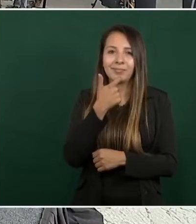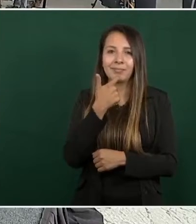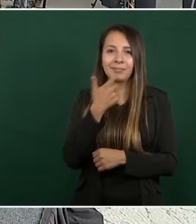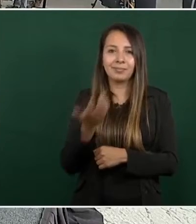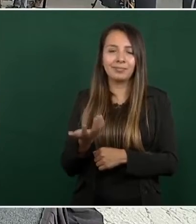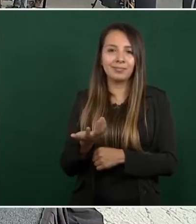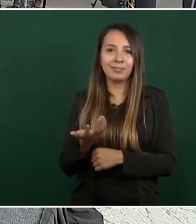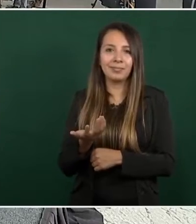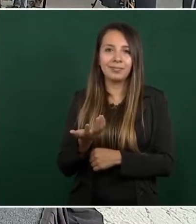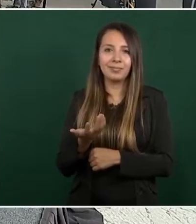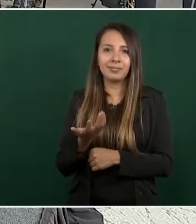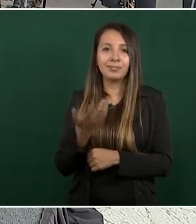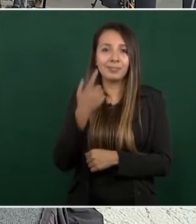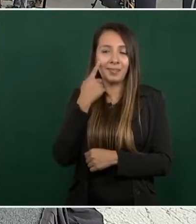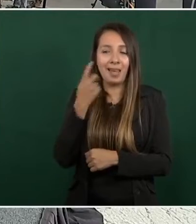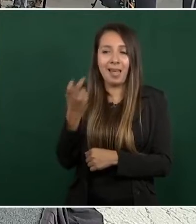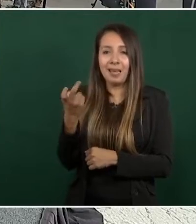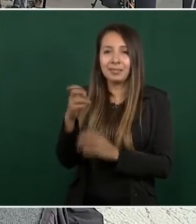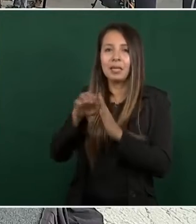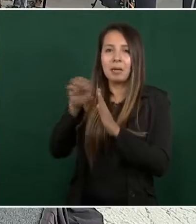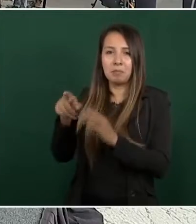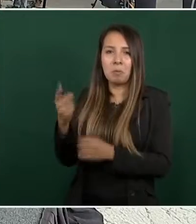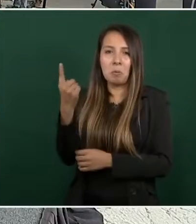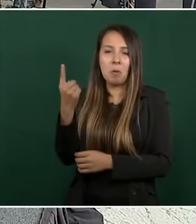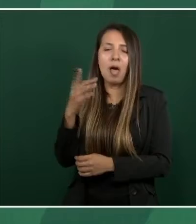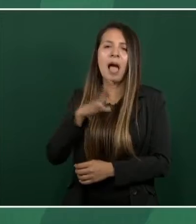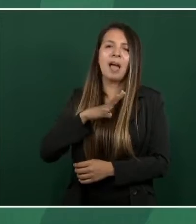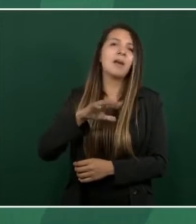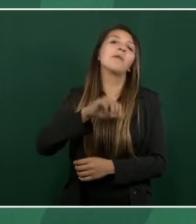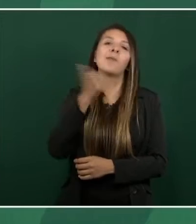Pero así como ese, otros